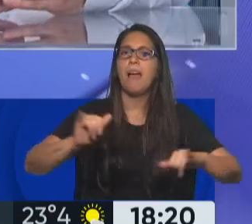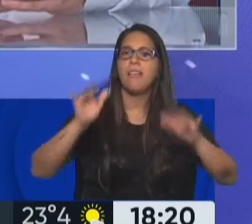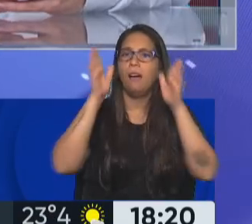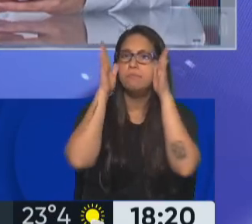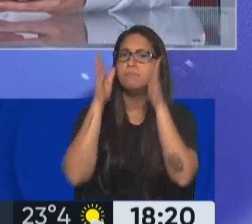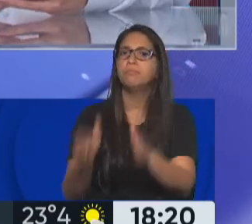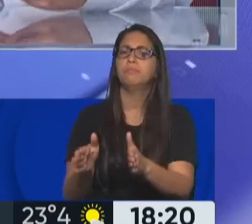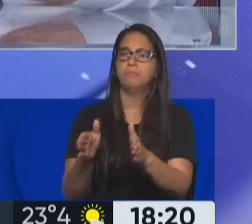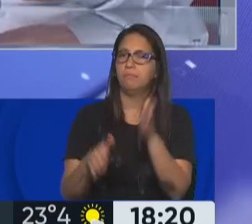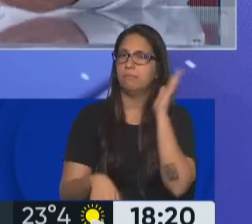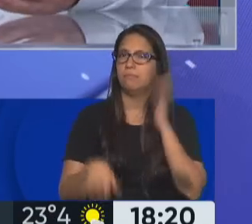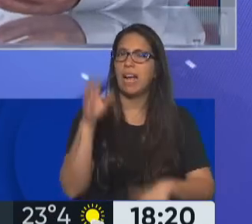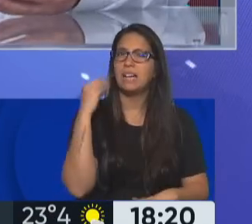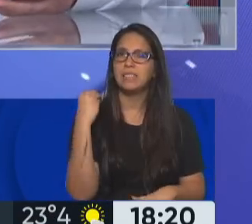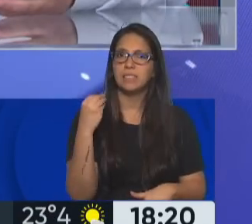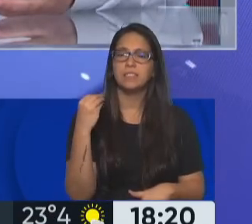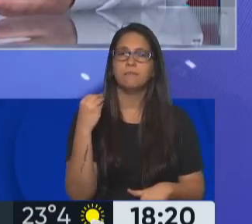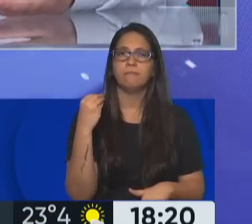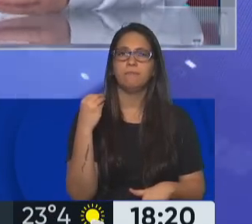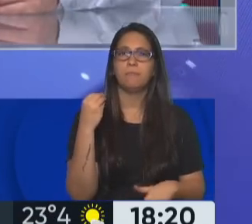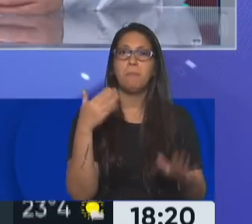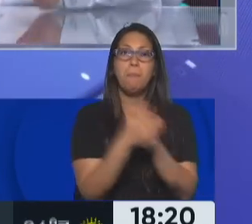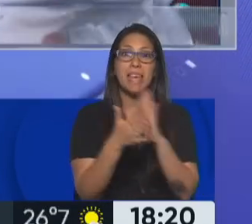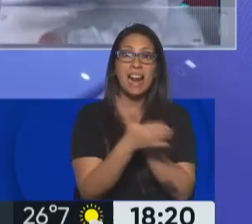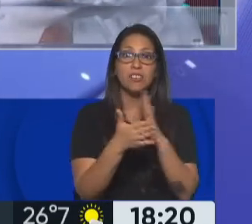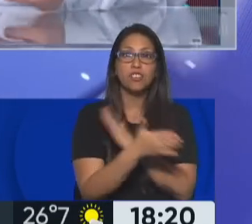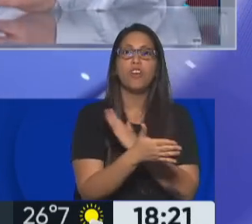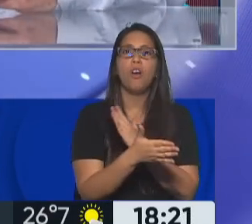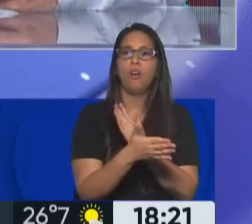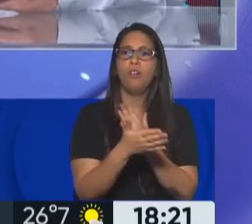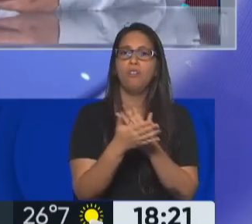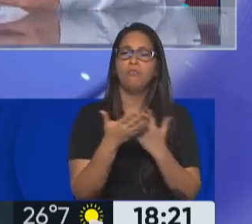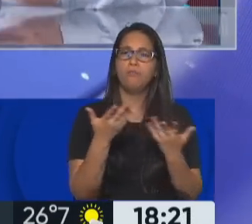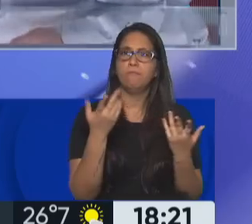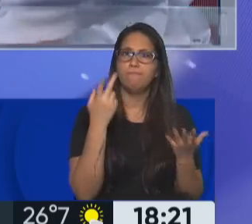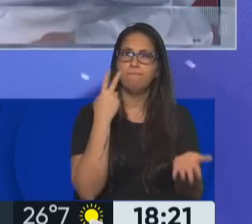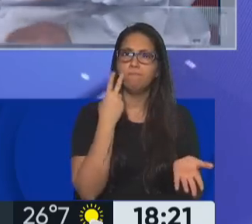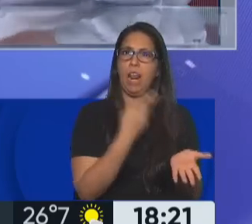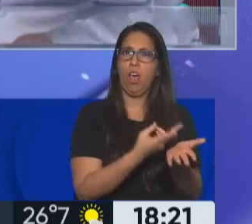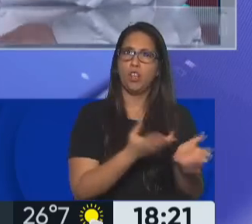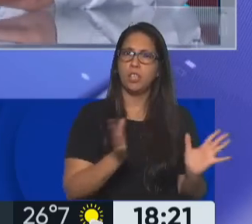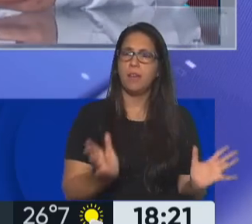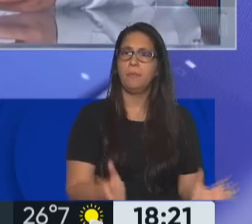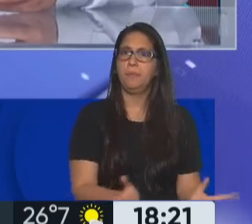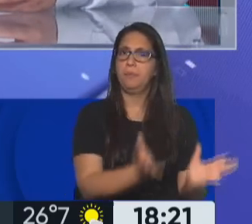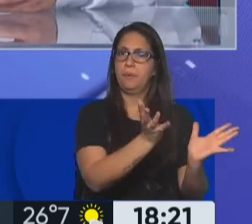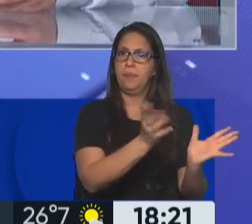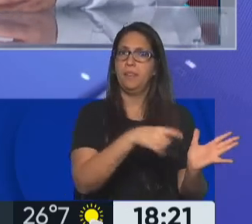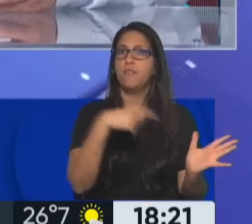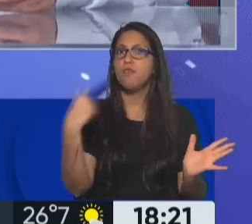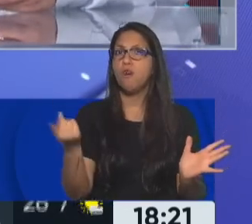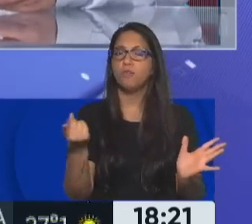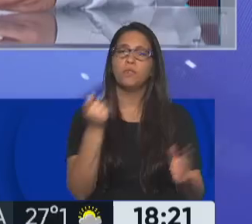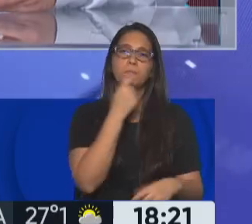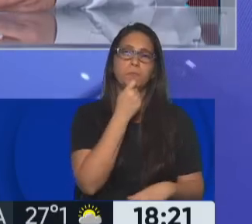en la reivindicación de la migración, lo cual creo que con Estados Unidos está bien, pero incluso muchos en el ala izquierda que proponían